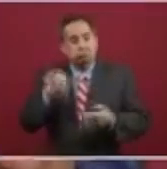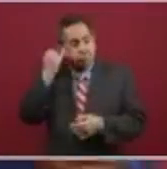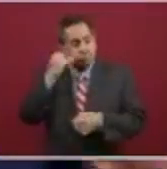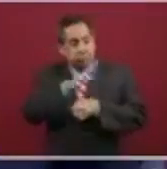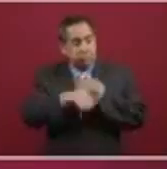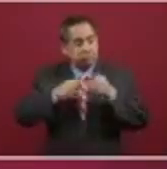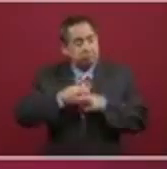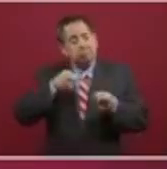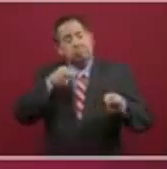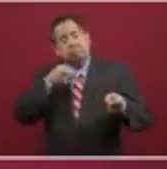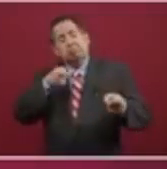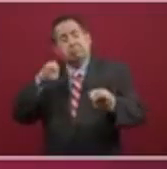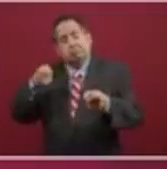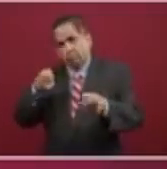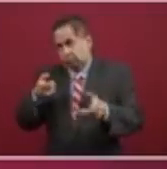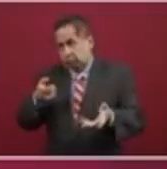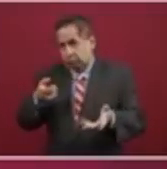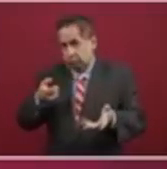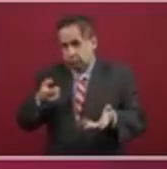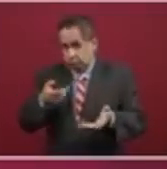Imagínense si ahora